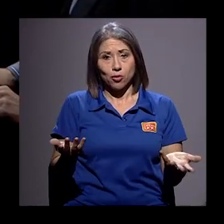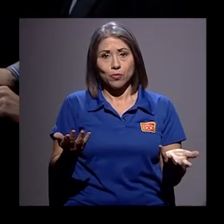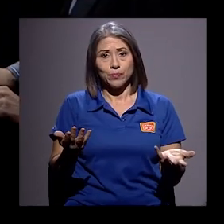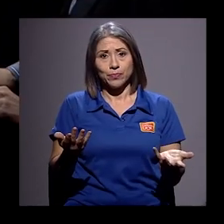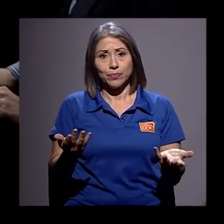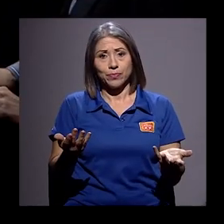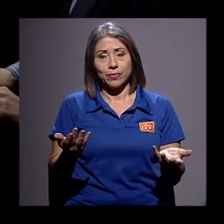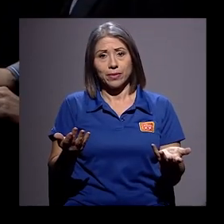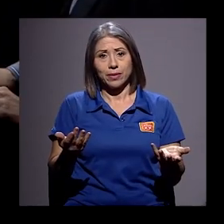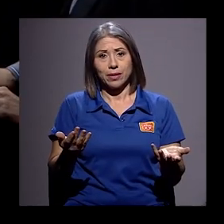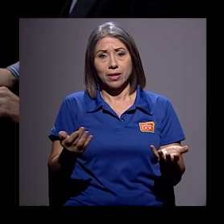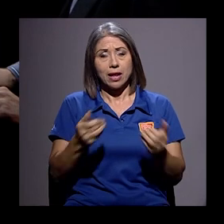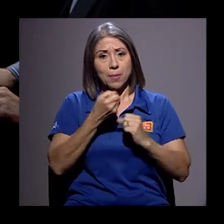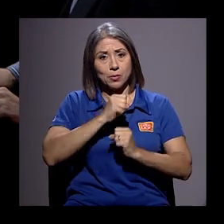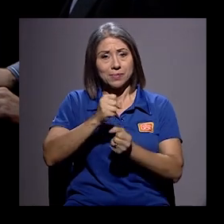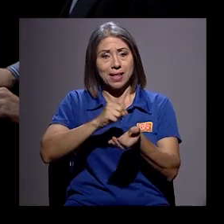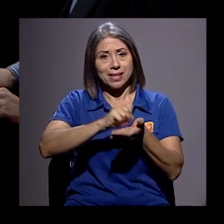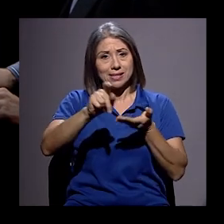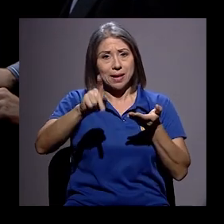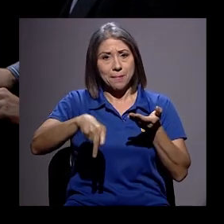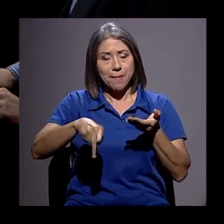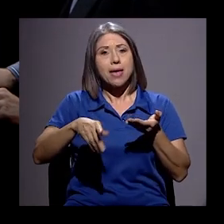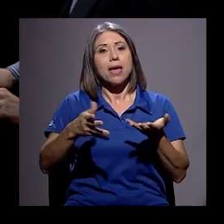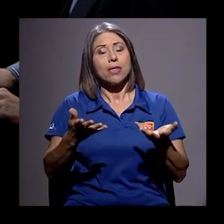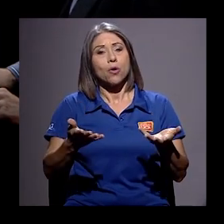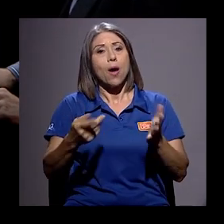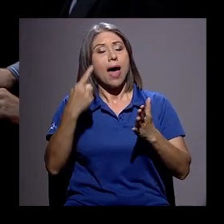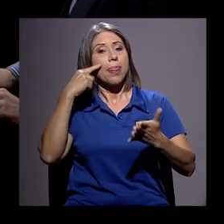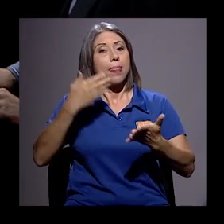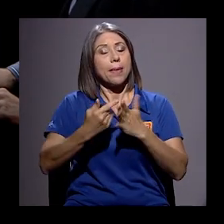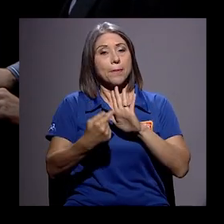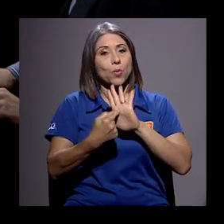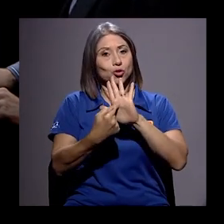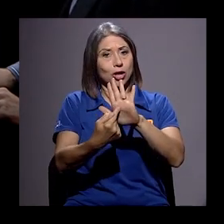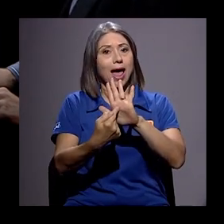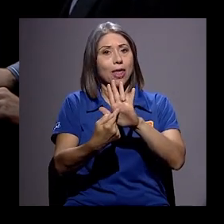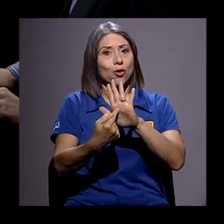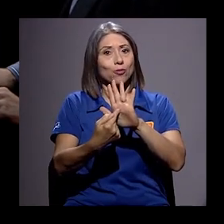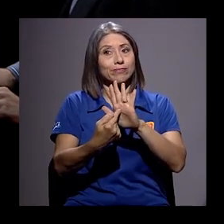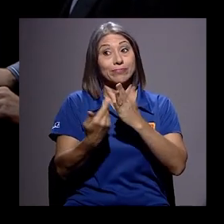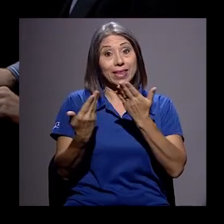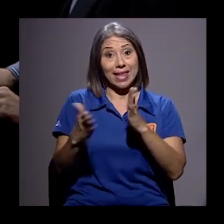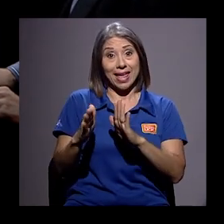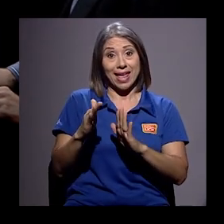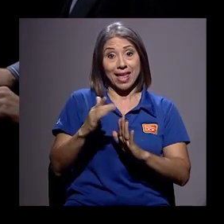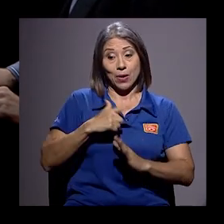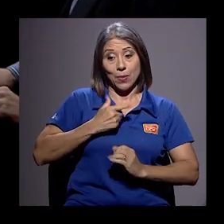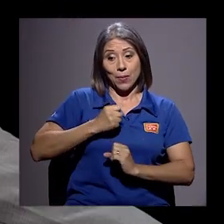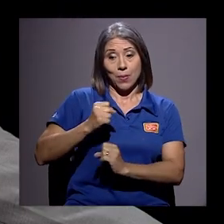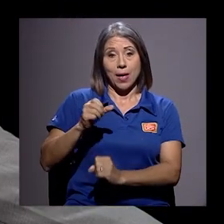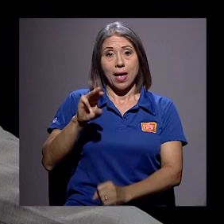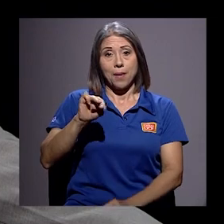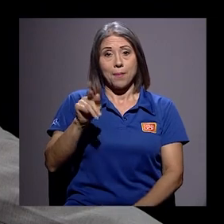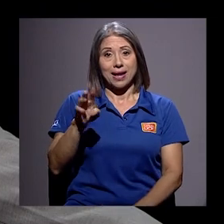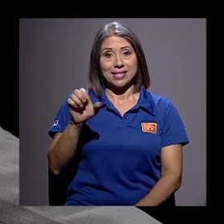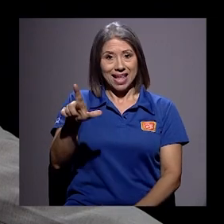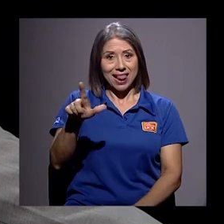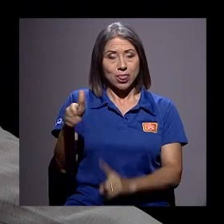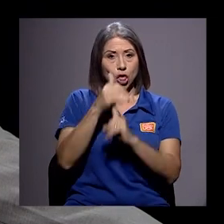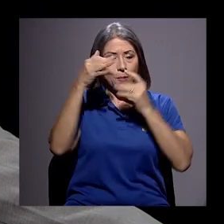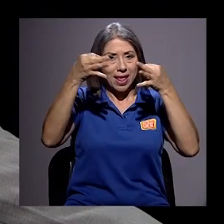de montesdeoca que ha demostrado que inclusive marcel tomará decisiones ya de no ir en alianza